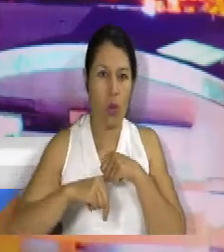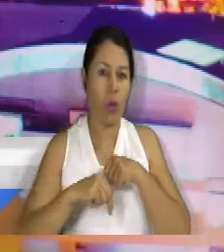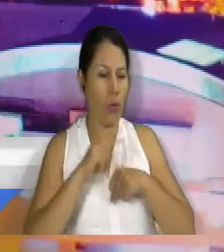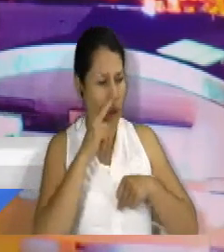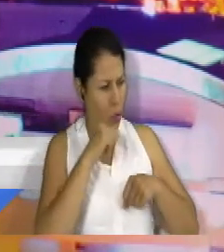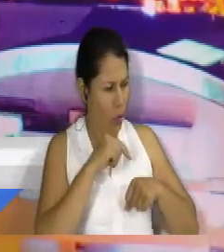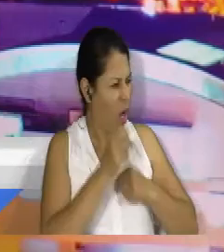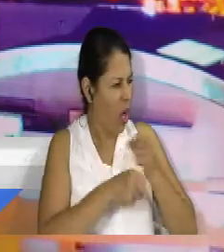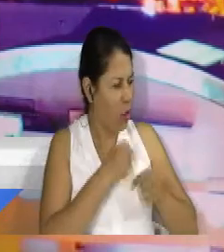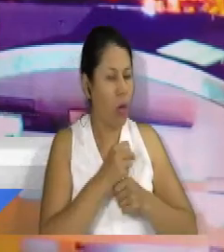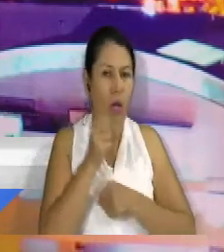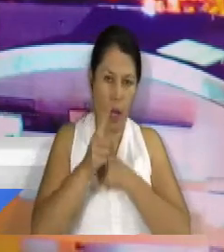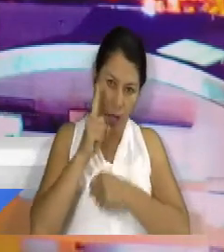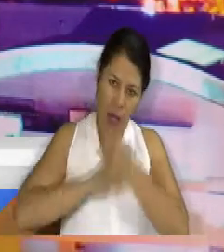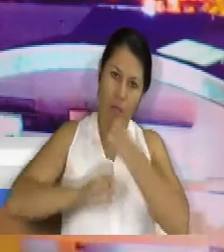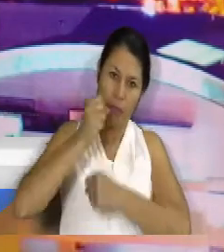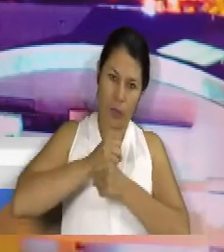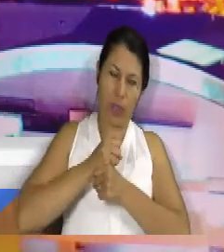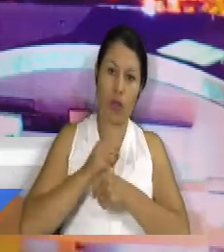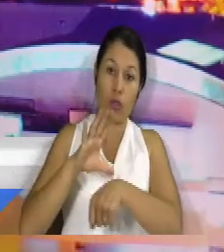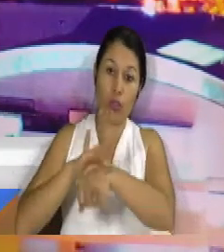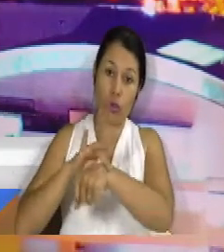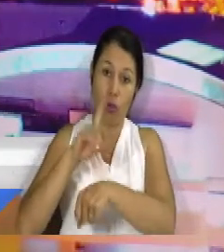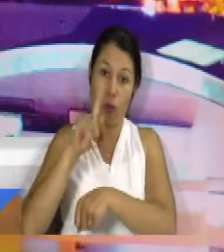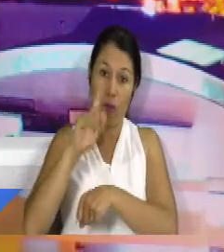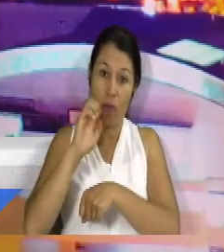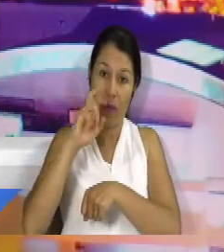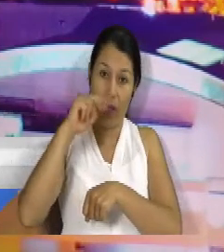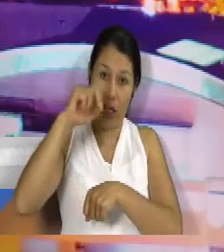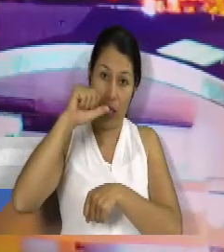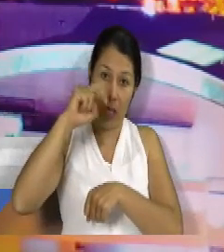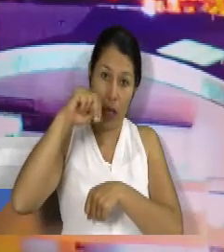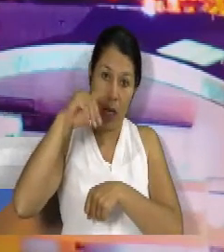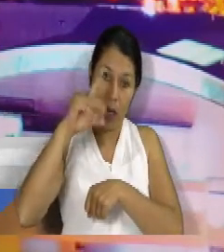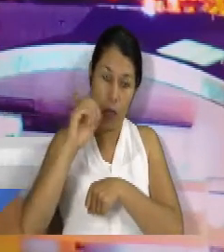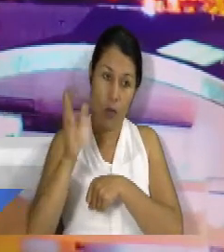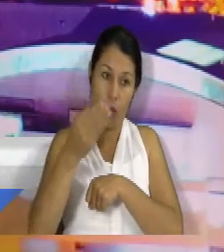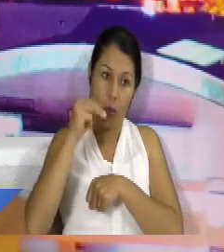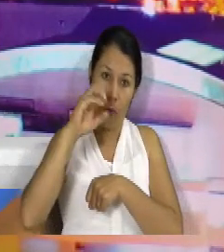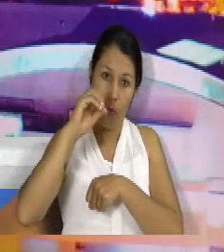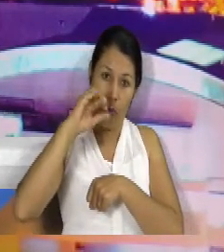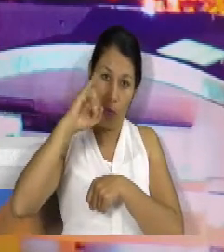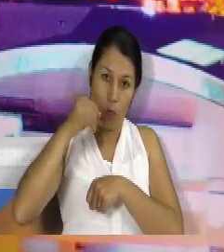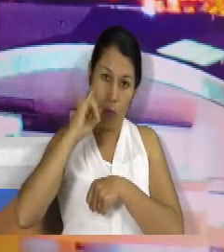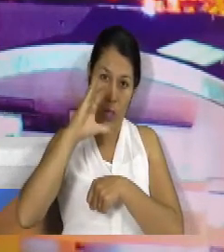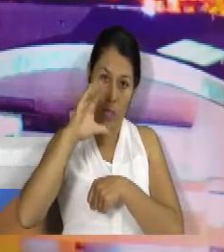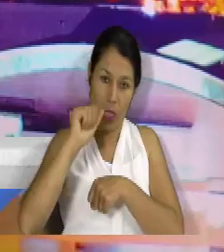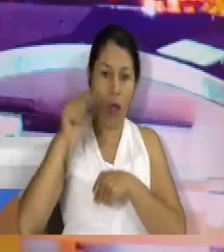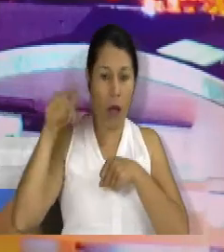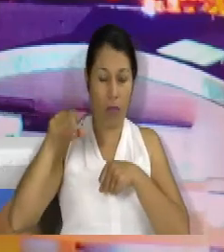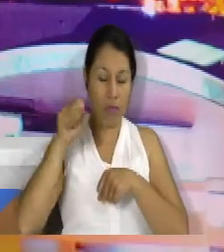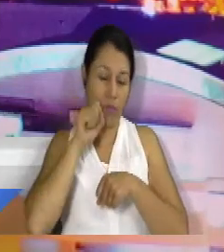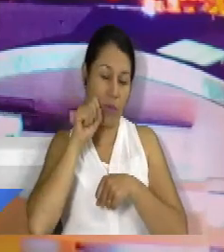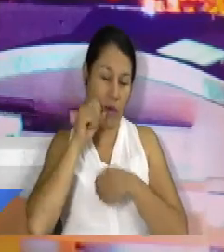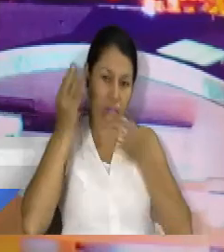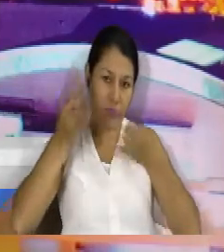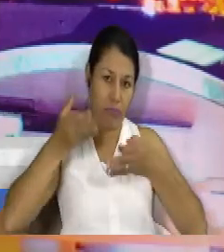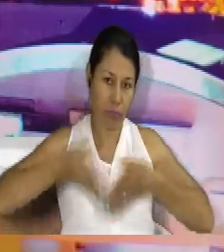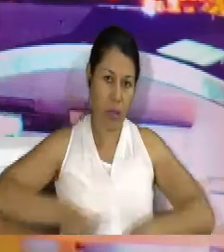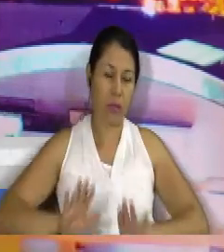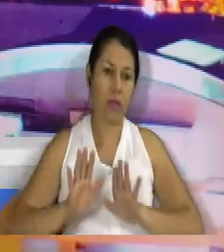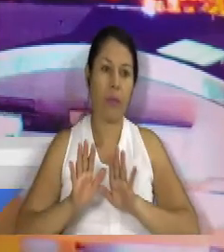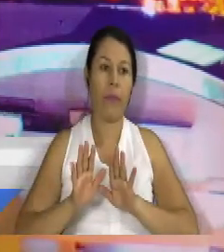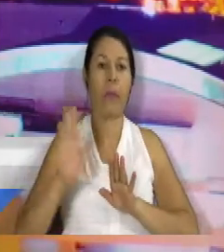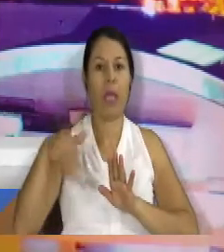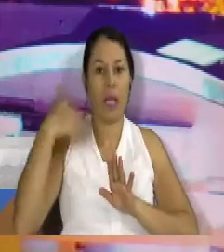doctor Fernando Mojica me operó, un excelente oftalmólogo de Barranca Bermeja, entre otras cosas. Y el 21 de julio, la otra